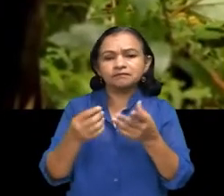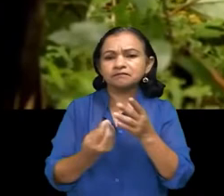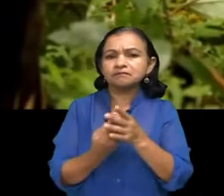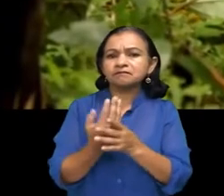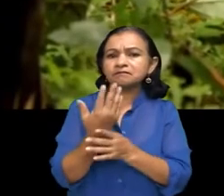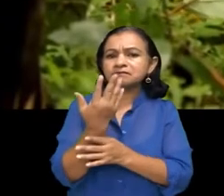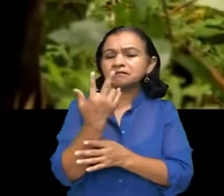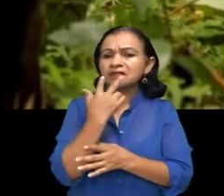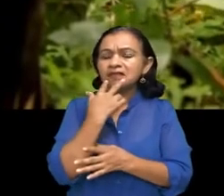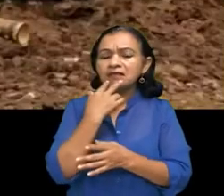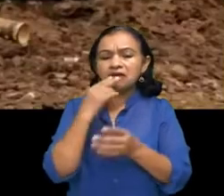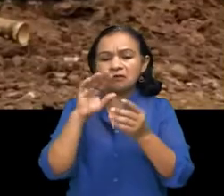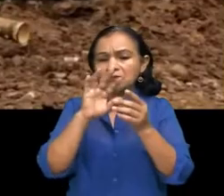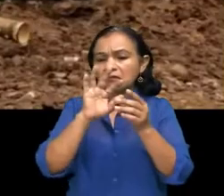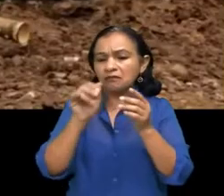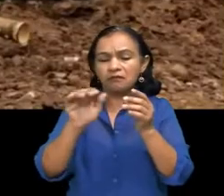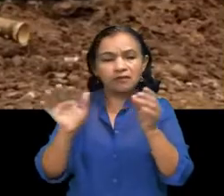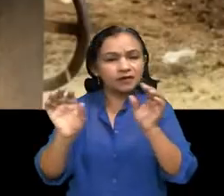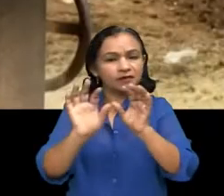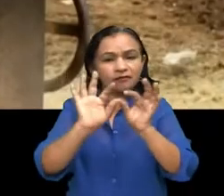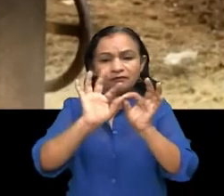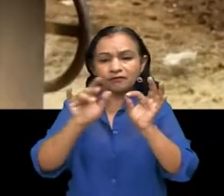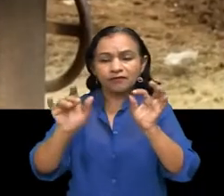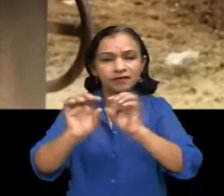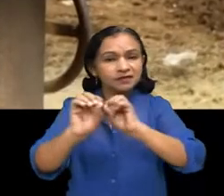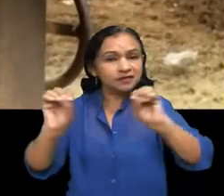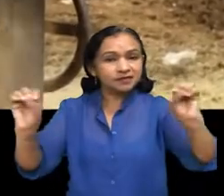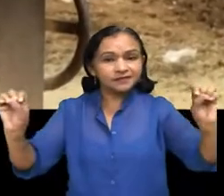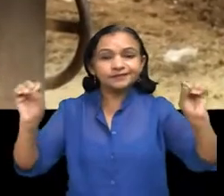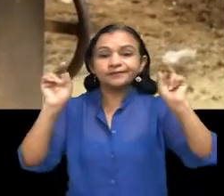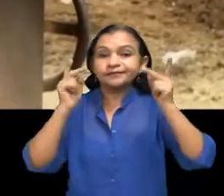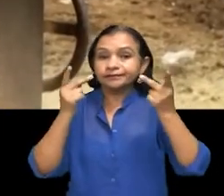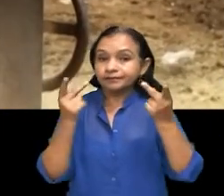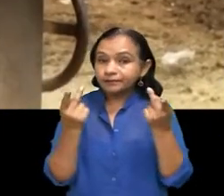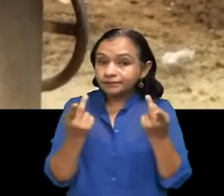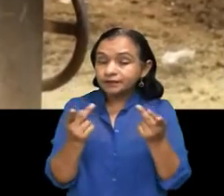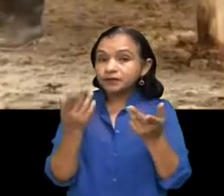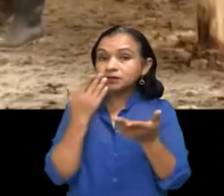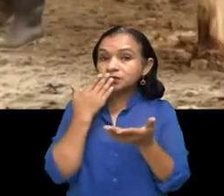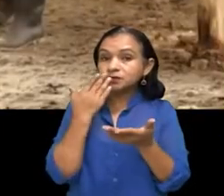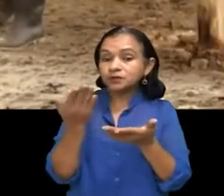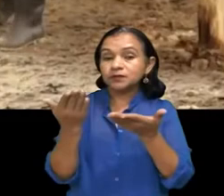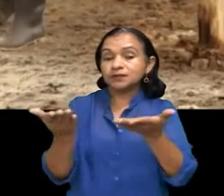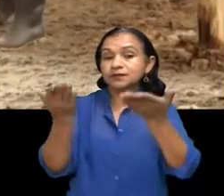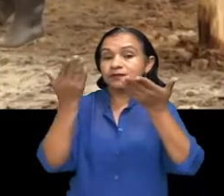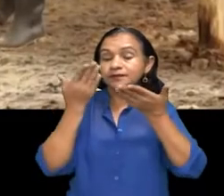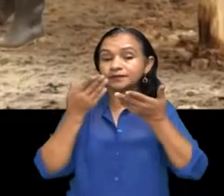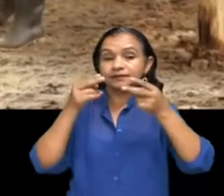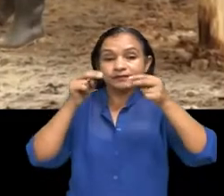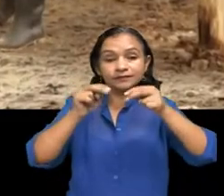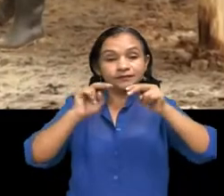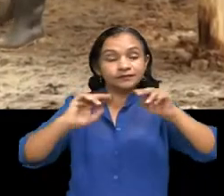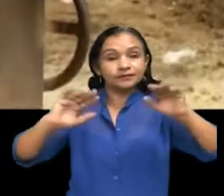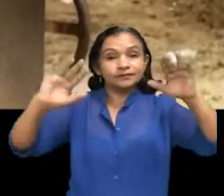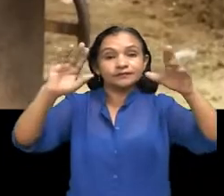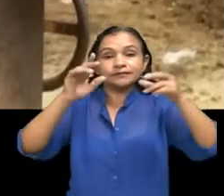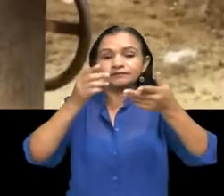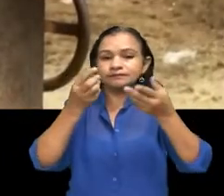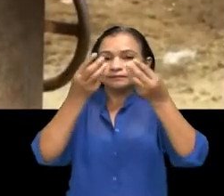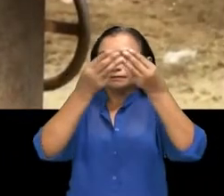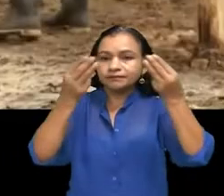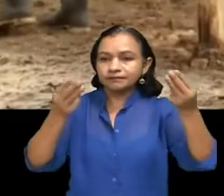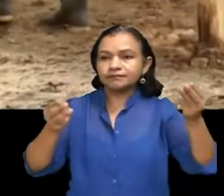que no rinde frutos. Sin embargo, este árbol significa una bendición de la naturaleza cuyo material puede